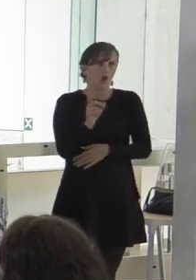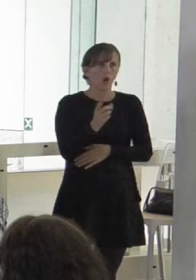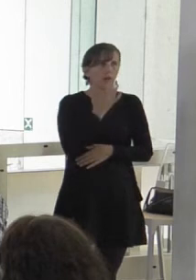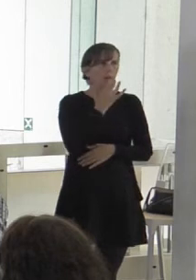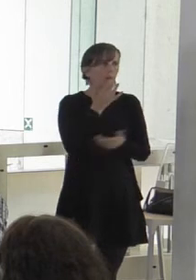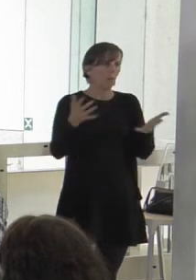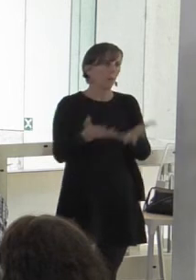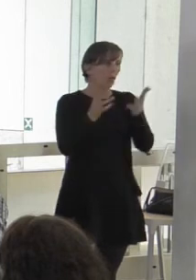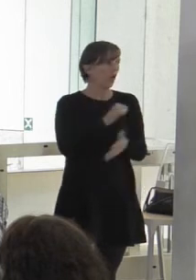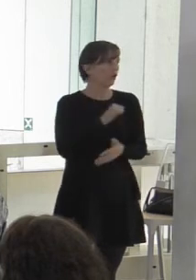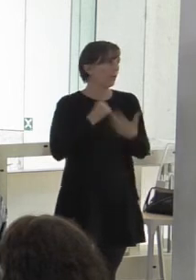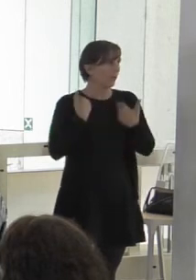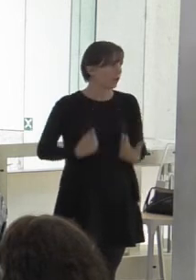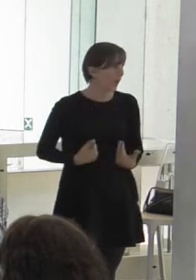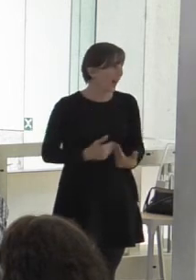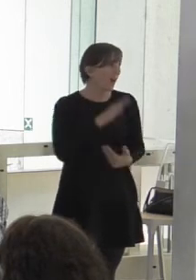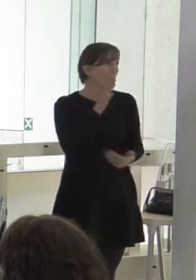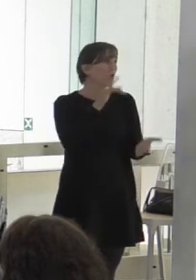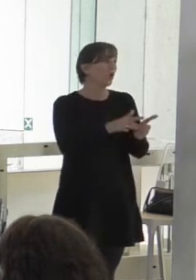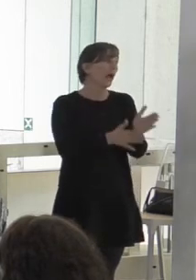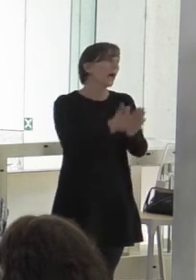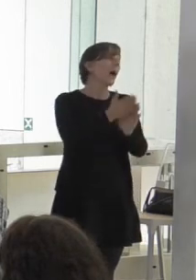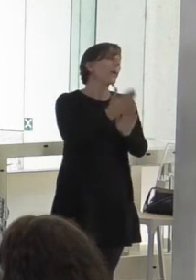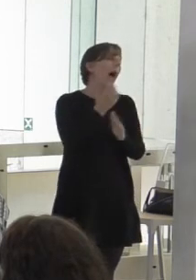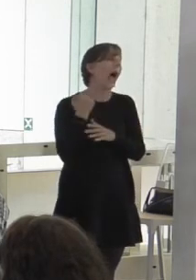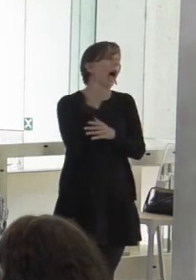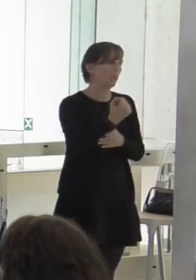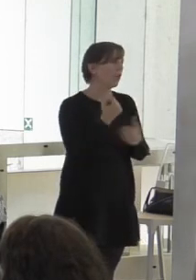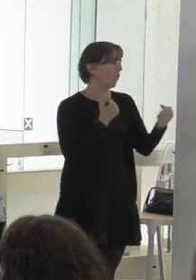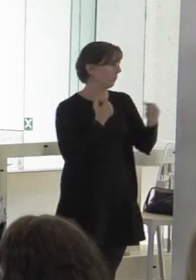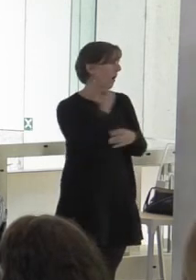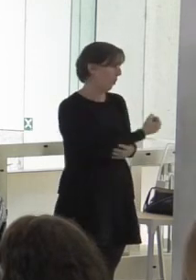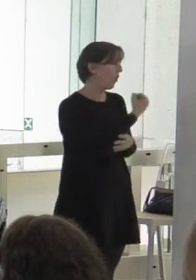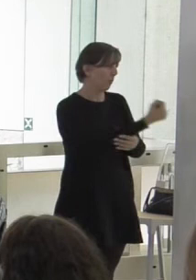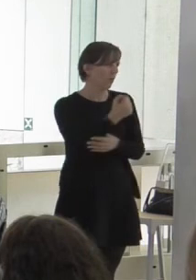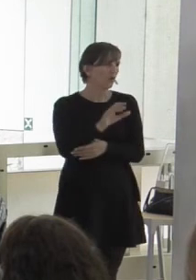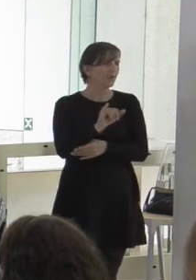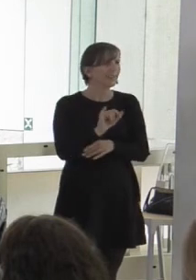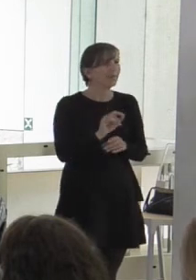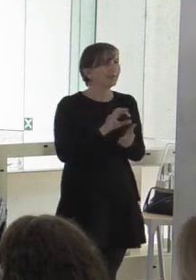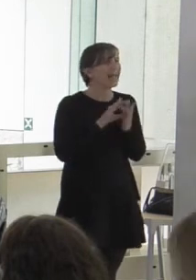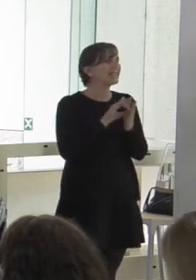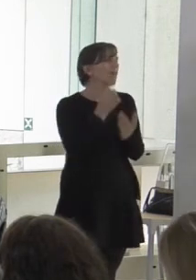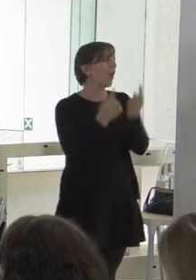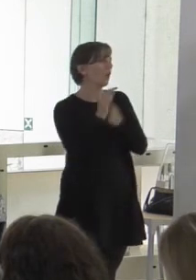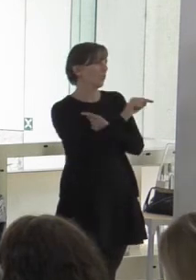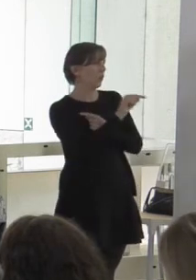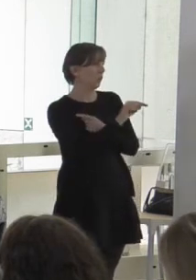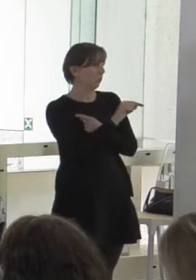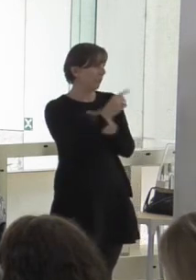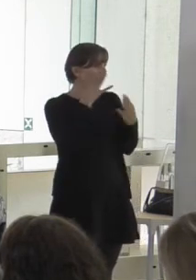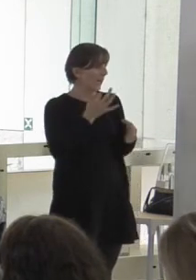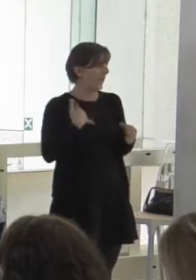personal, porque ha habido una tendencia a apoyarse en una serie de servicios que ya